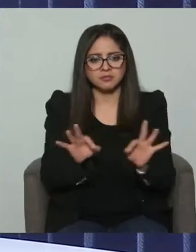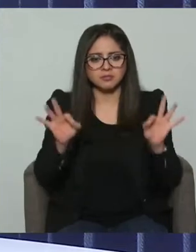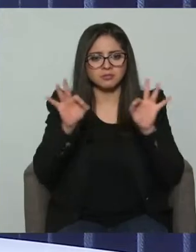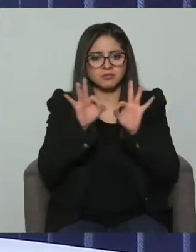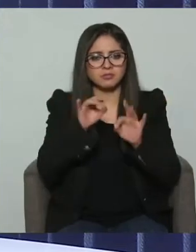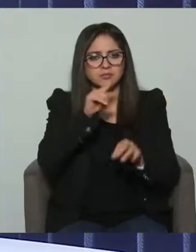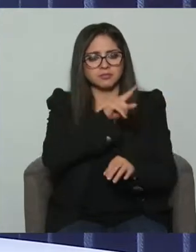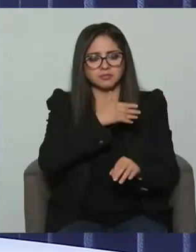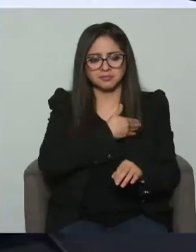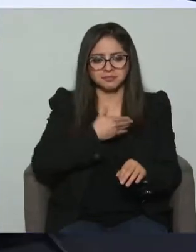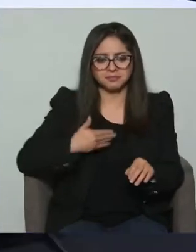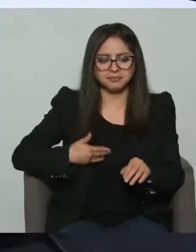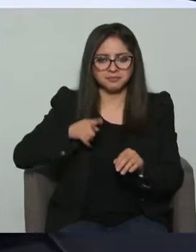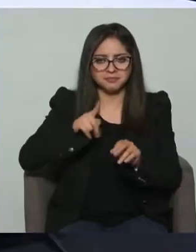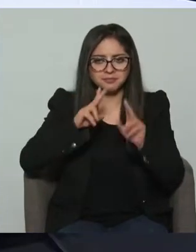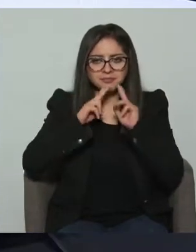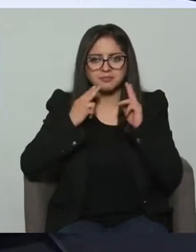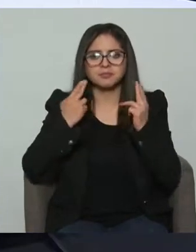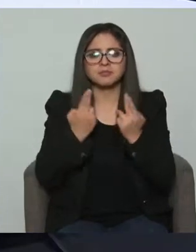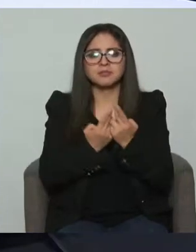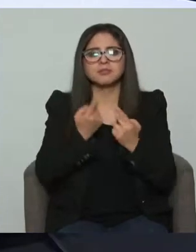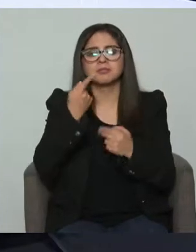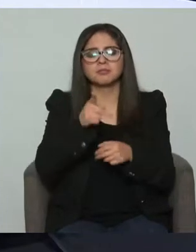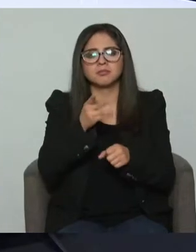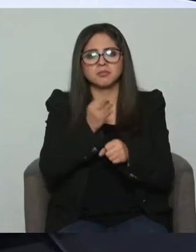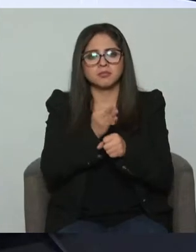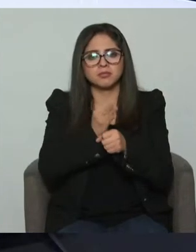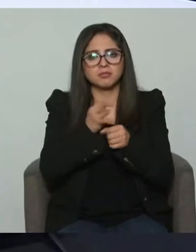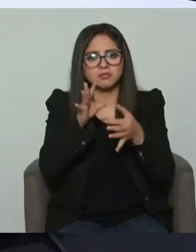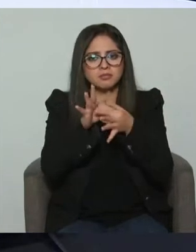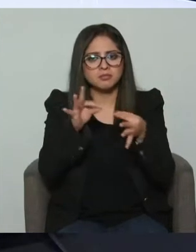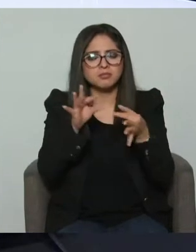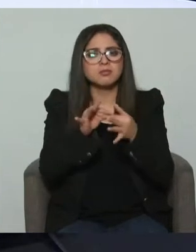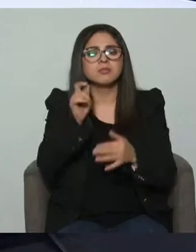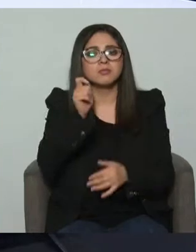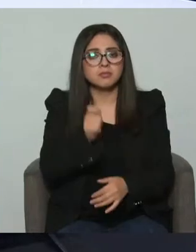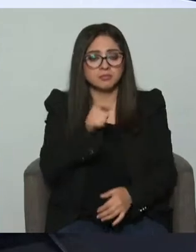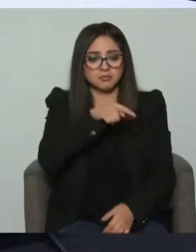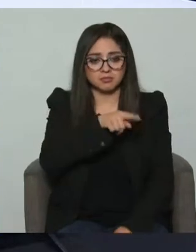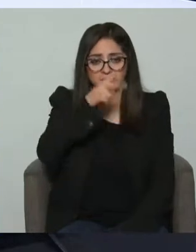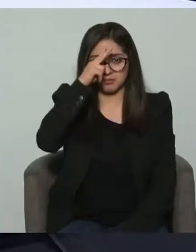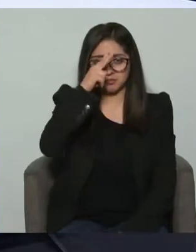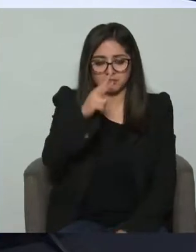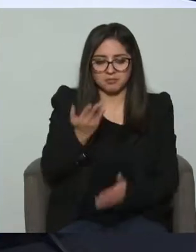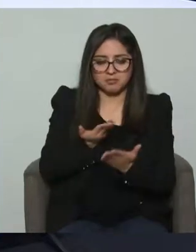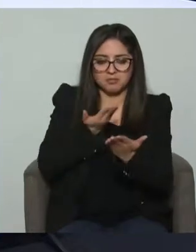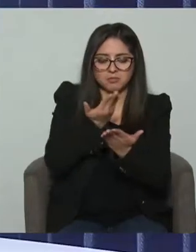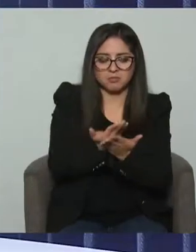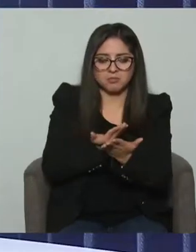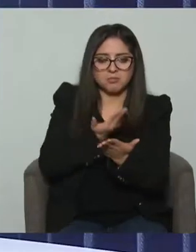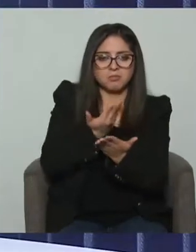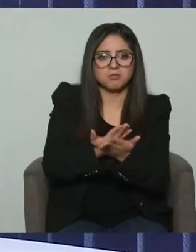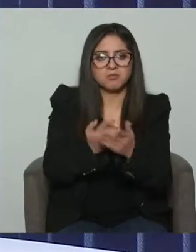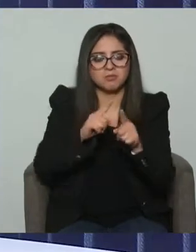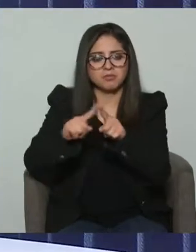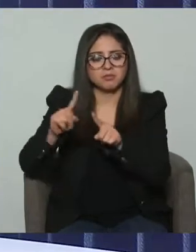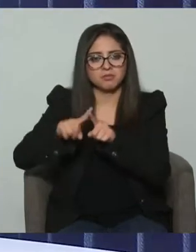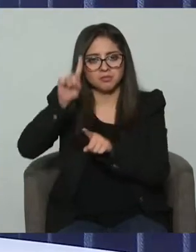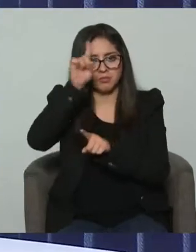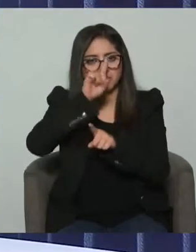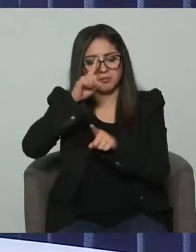Pero también hay que comentar algo importante en el sentido de que México ha recibido diversas recomendaciones a lo largo de los años para atender